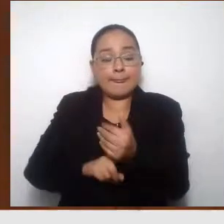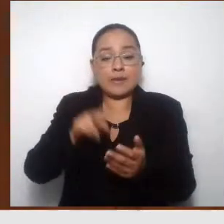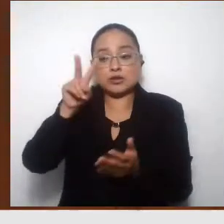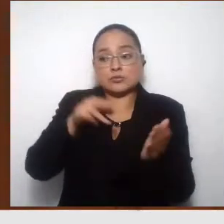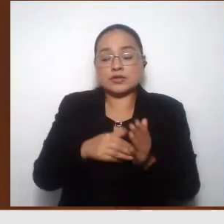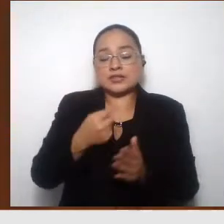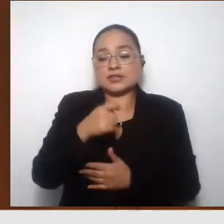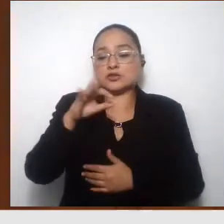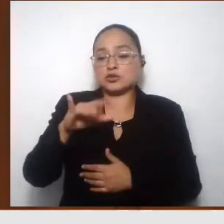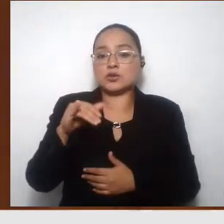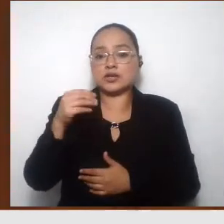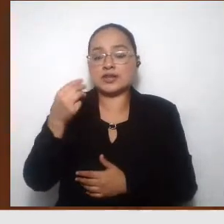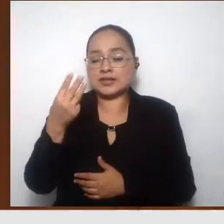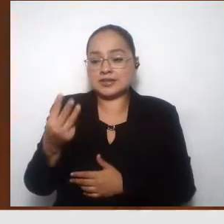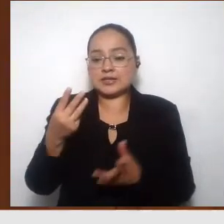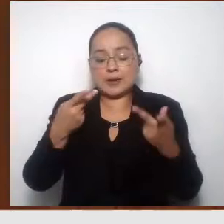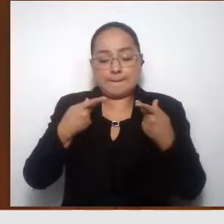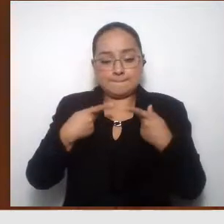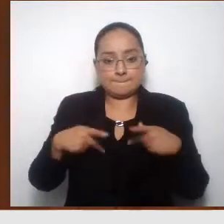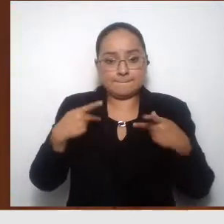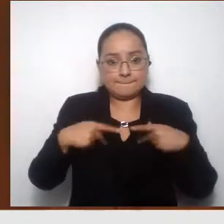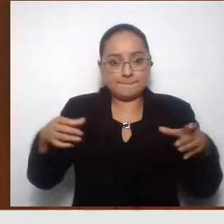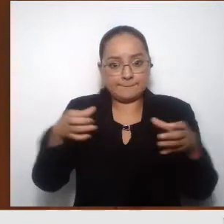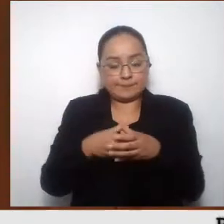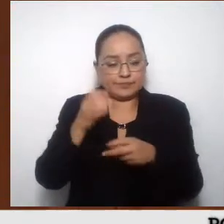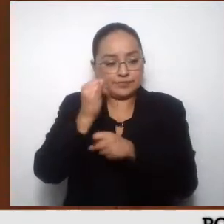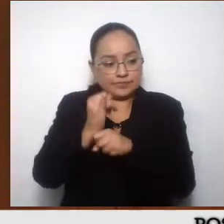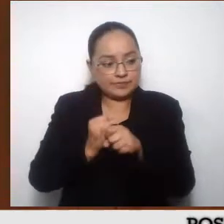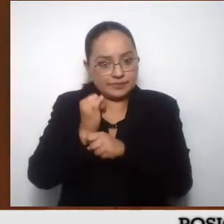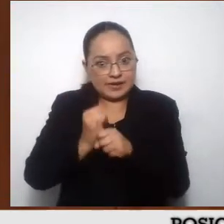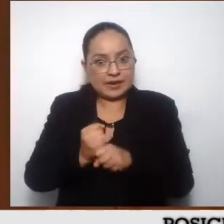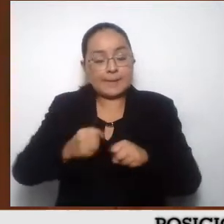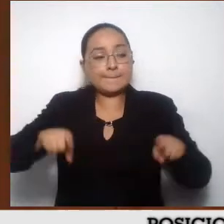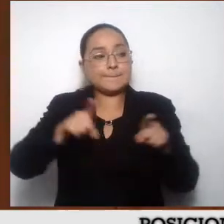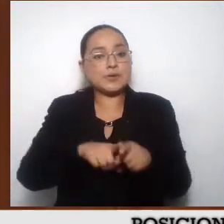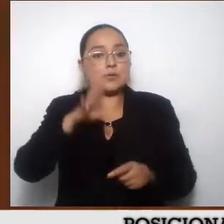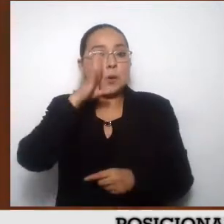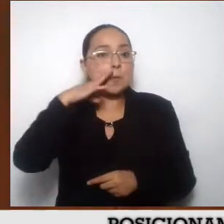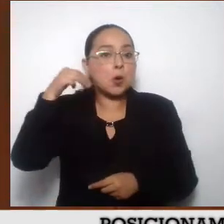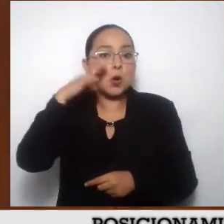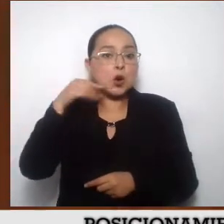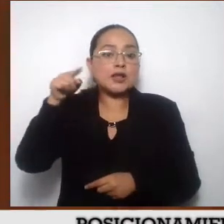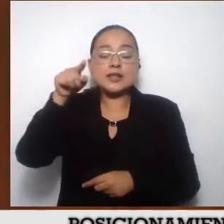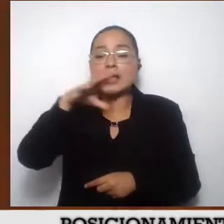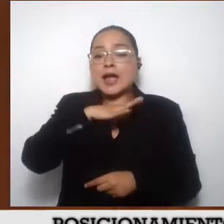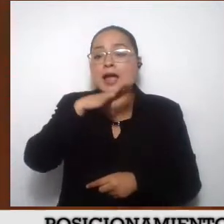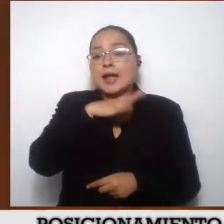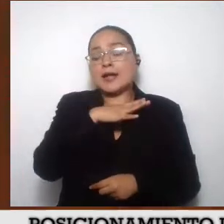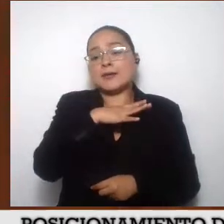2,153 averiguaciones previas. Y Mocorito contaba con